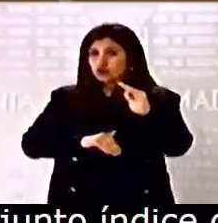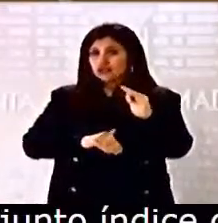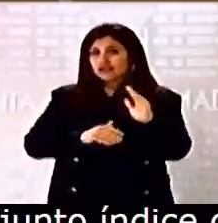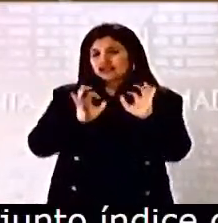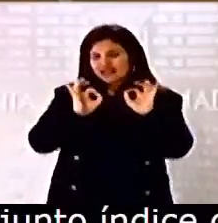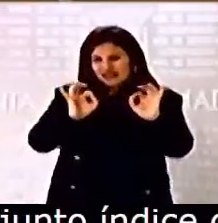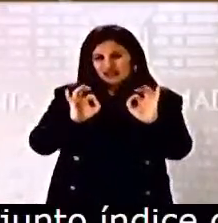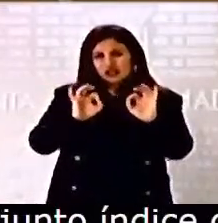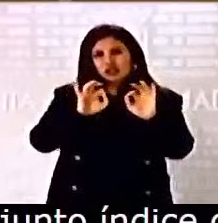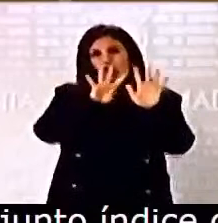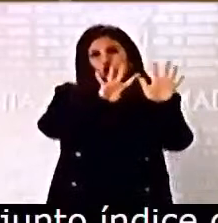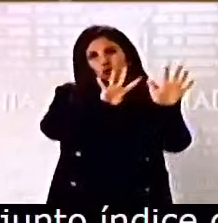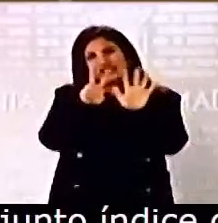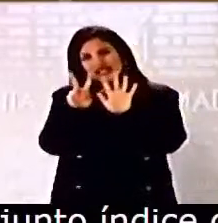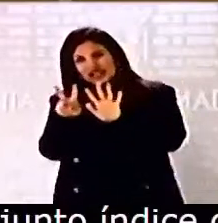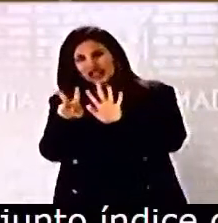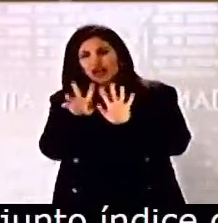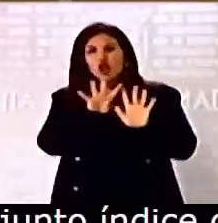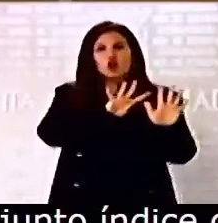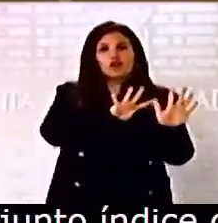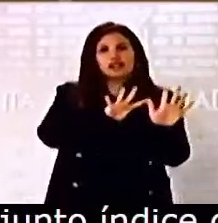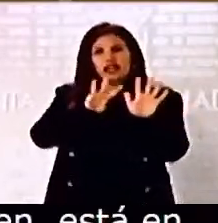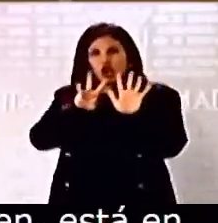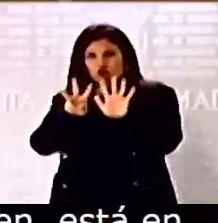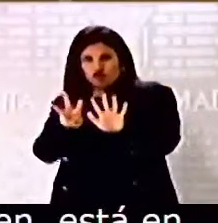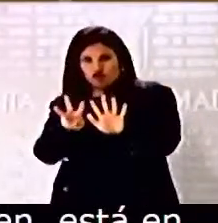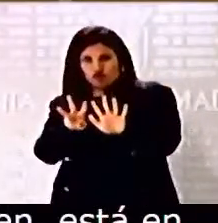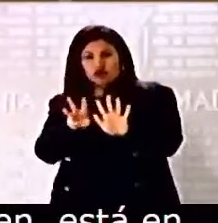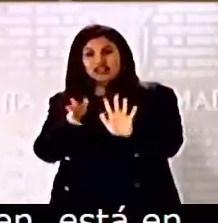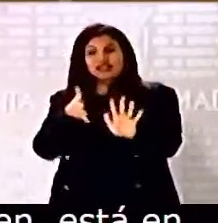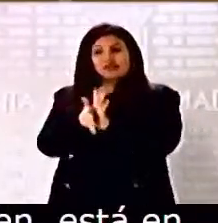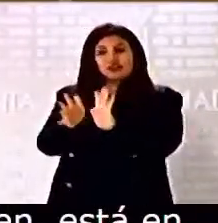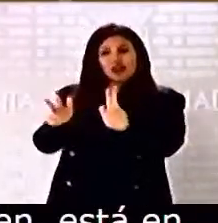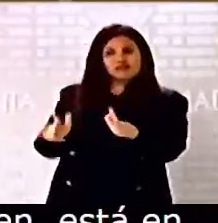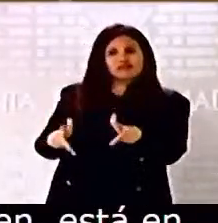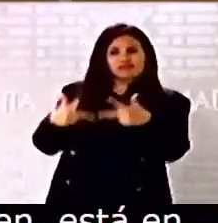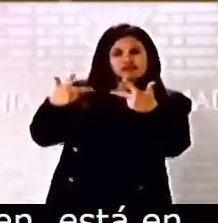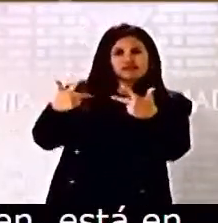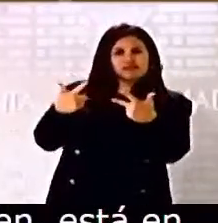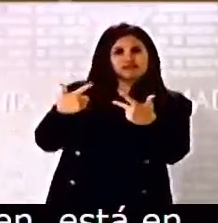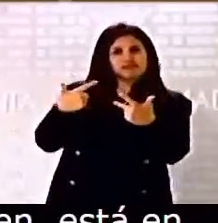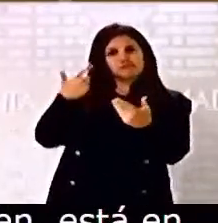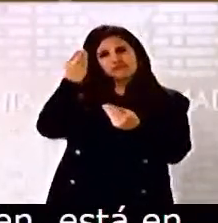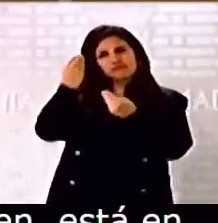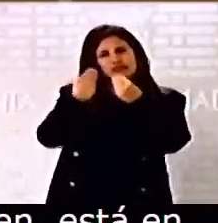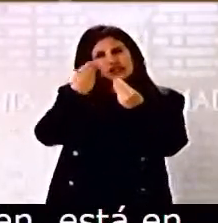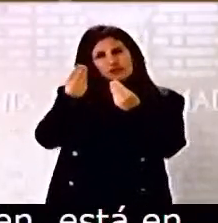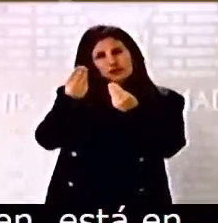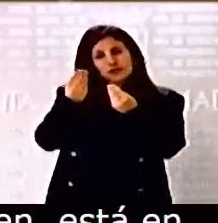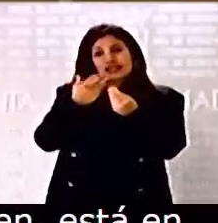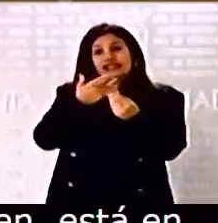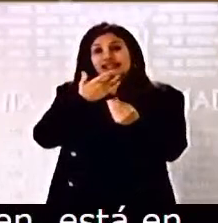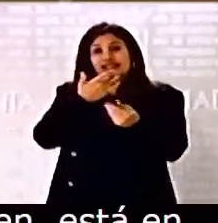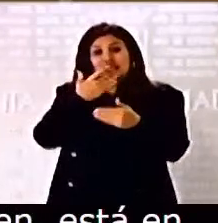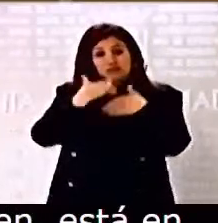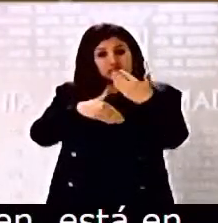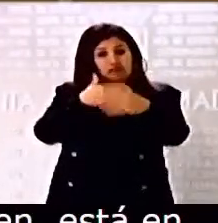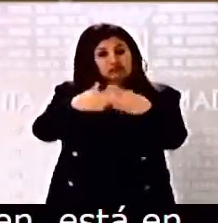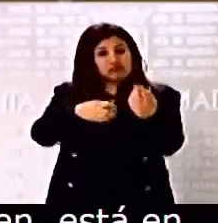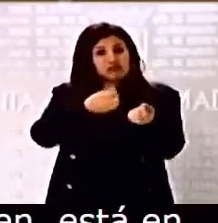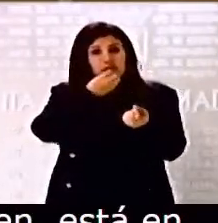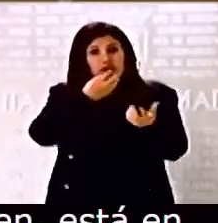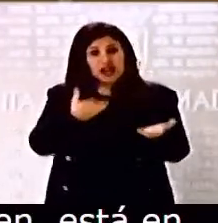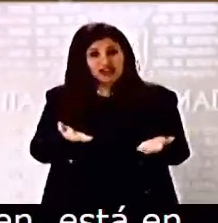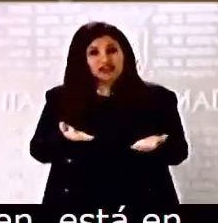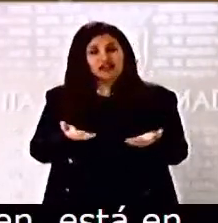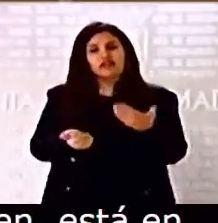en 97 o en 98, nos permite predecir que, si no pasa nada, en los próximos